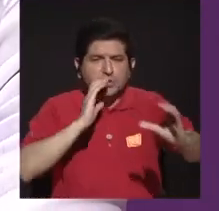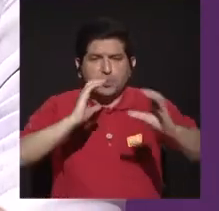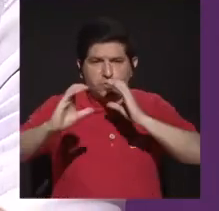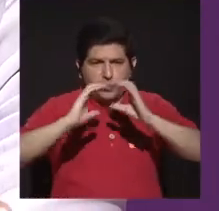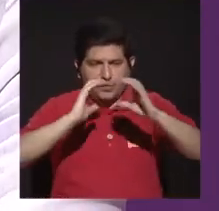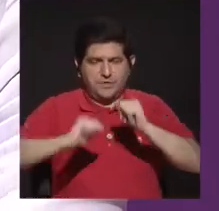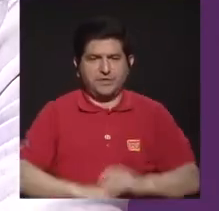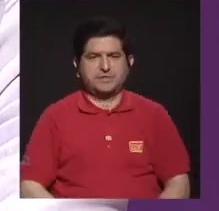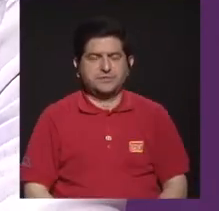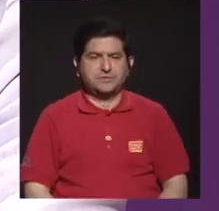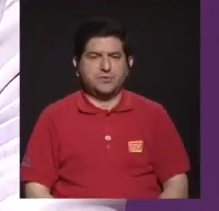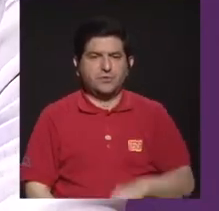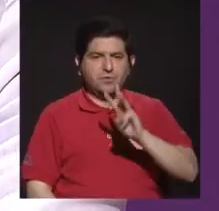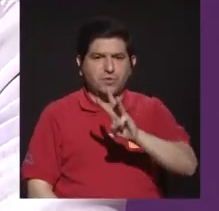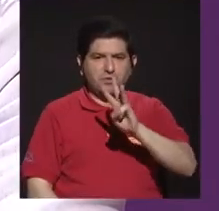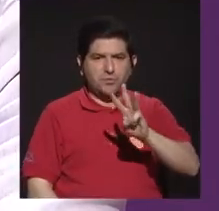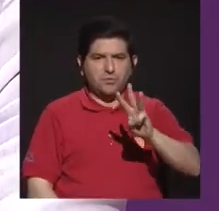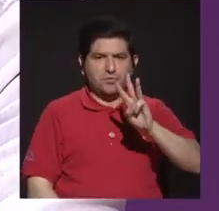Comunicación, que es